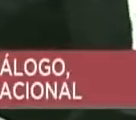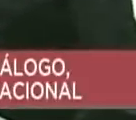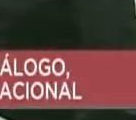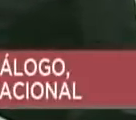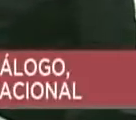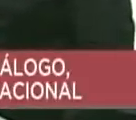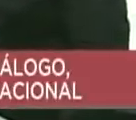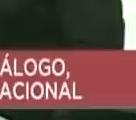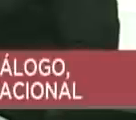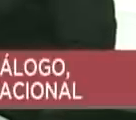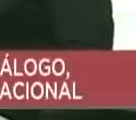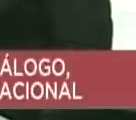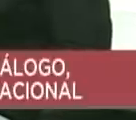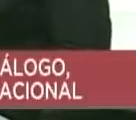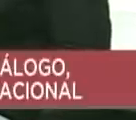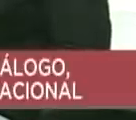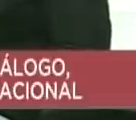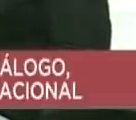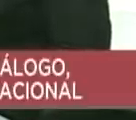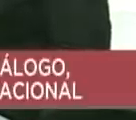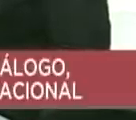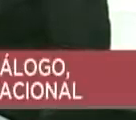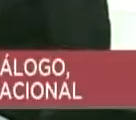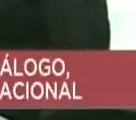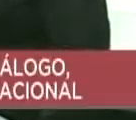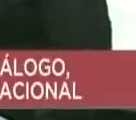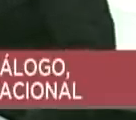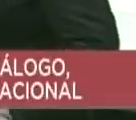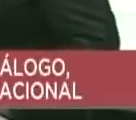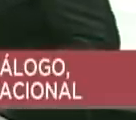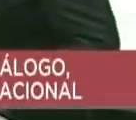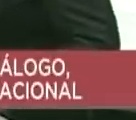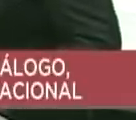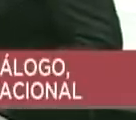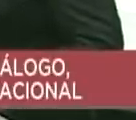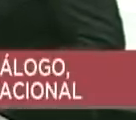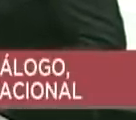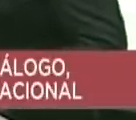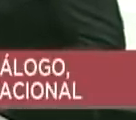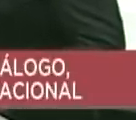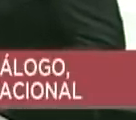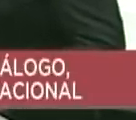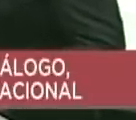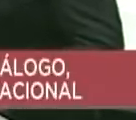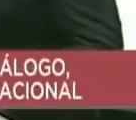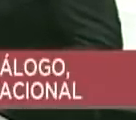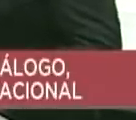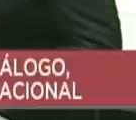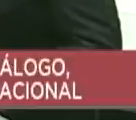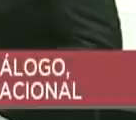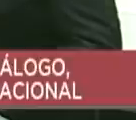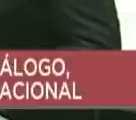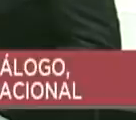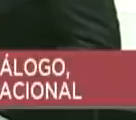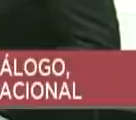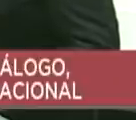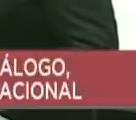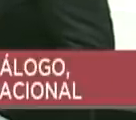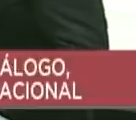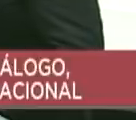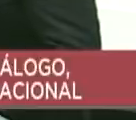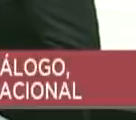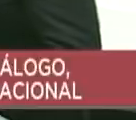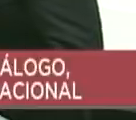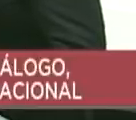Angelit Tamayo, el diputado Roque Valero, el diputado Timoteo Zambrano, el diputado Roy Daza, el diputado